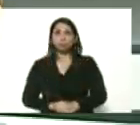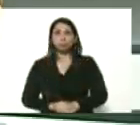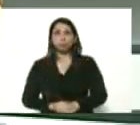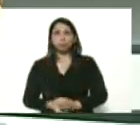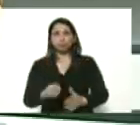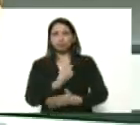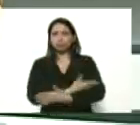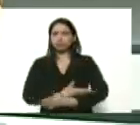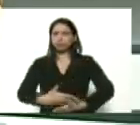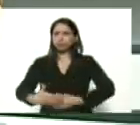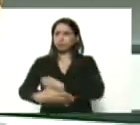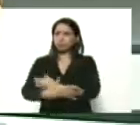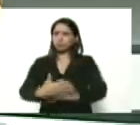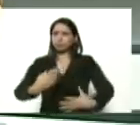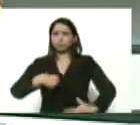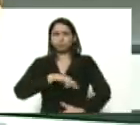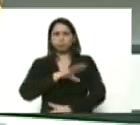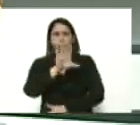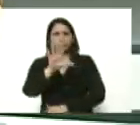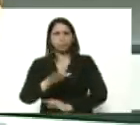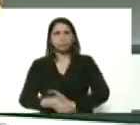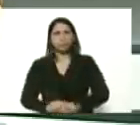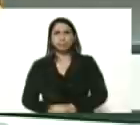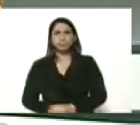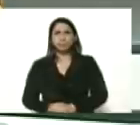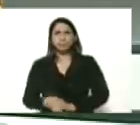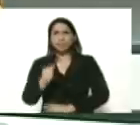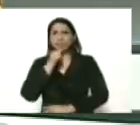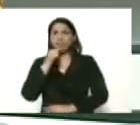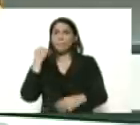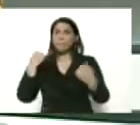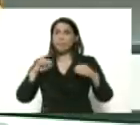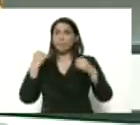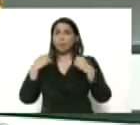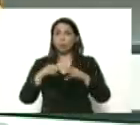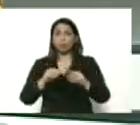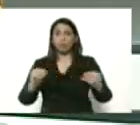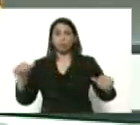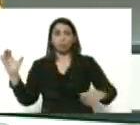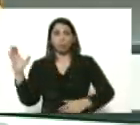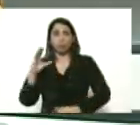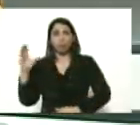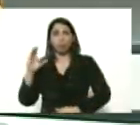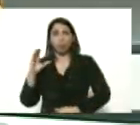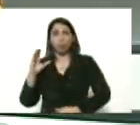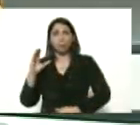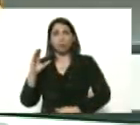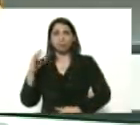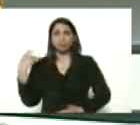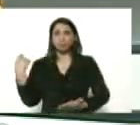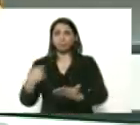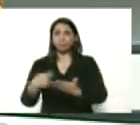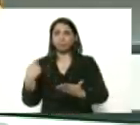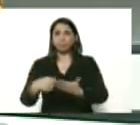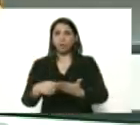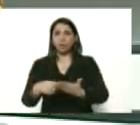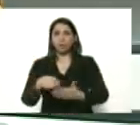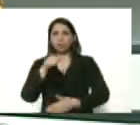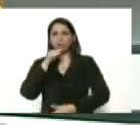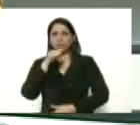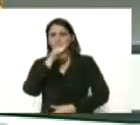baño de sangre en nuestro país, quien se preparó en territorio colombiano bajo financiamiento